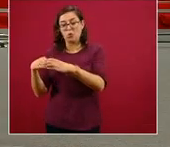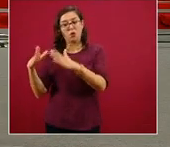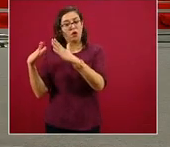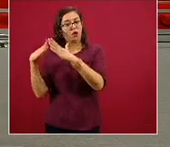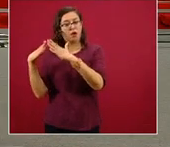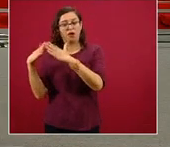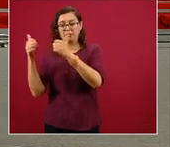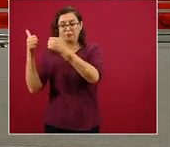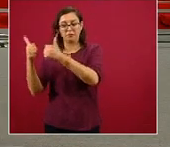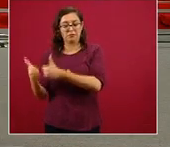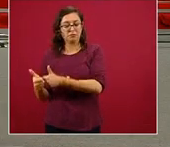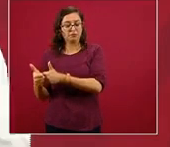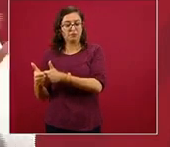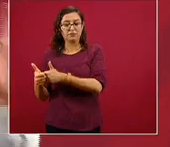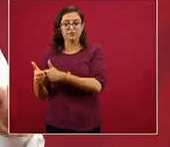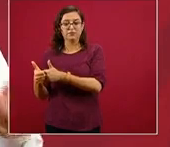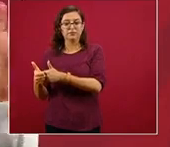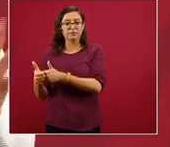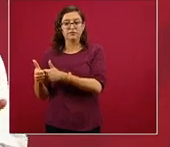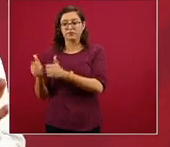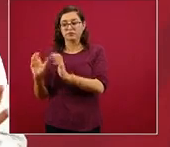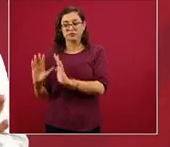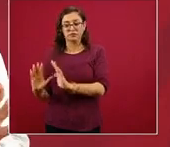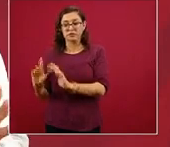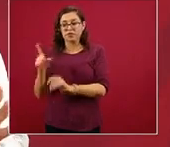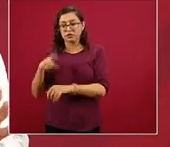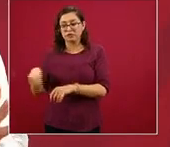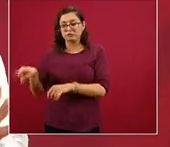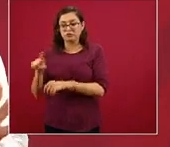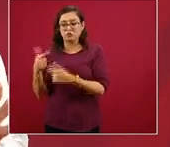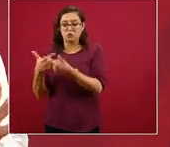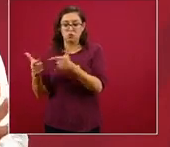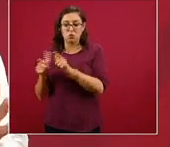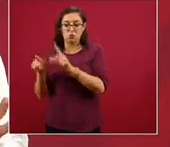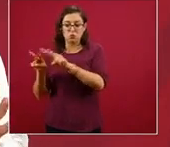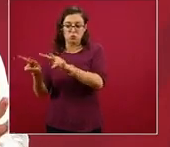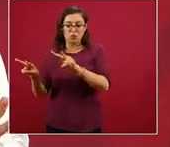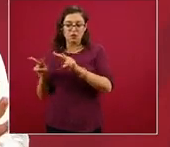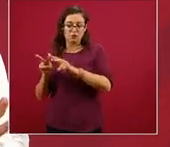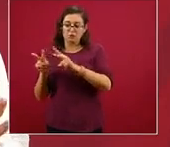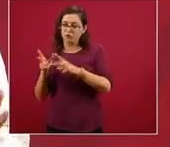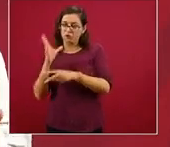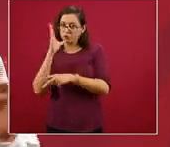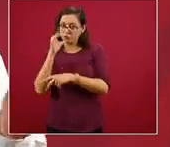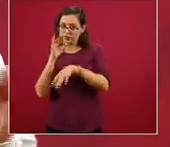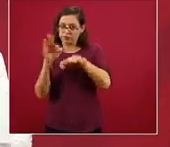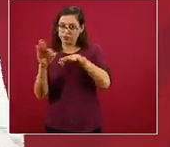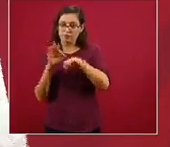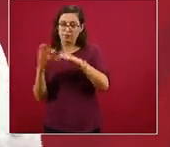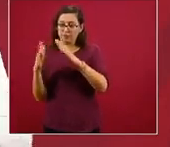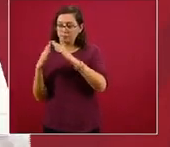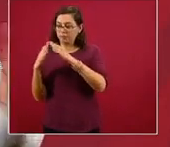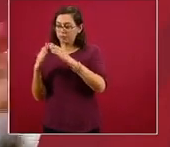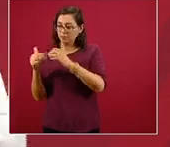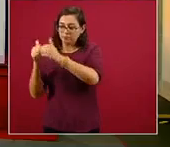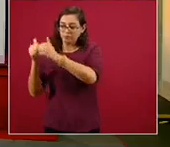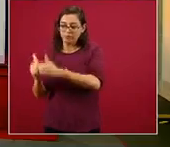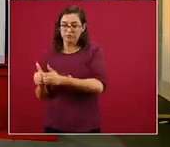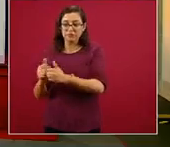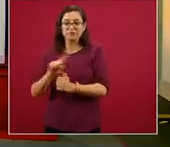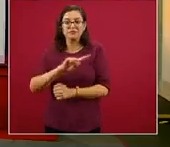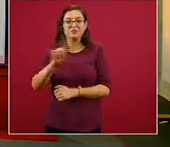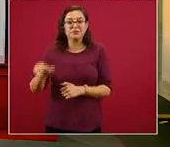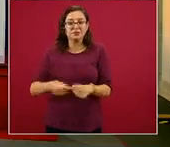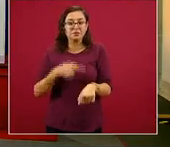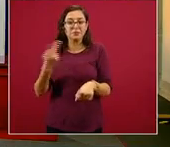enviados a resguardo domiciliario por formar parte en un momento determinado de algún grupo vulnerable, y los datos que nos presenta